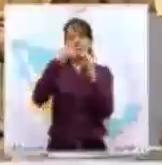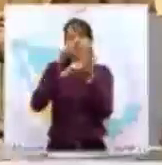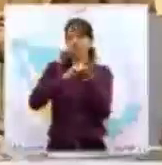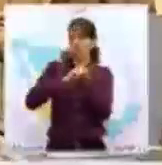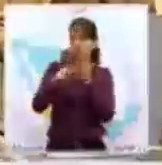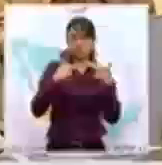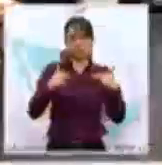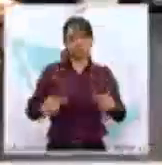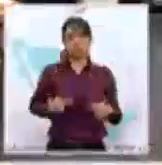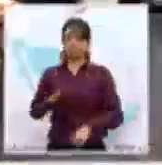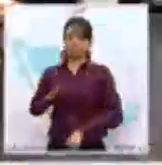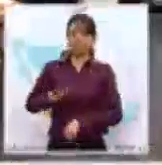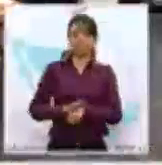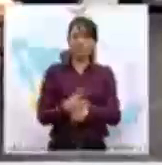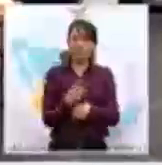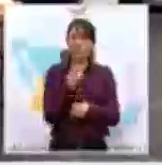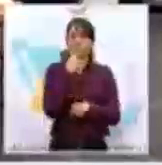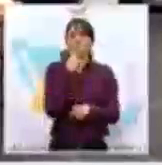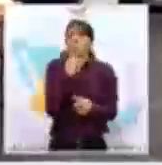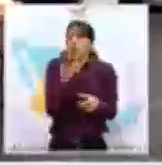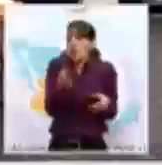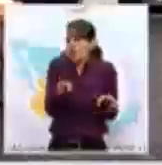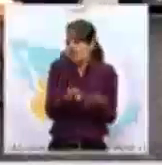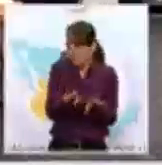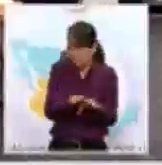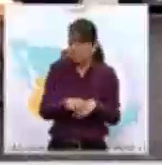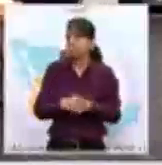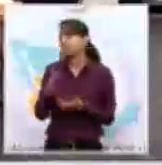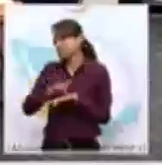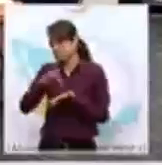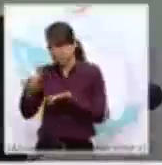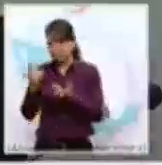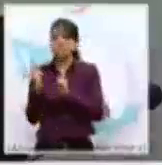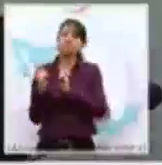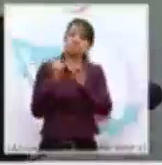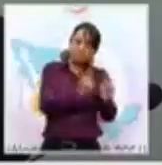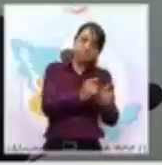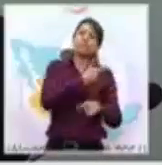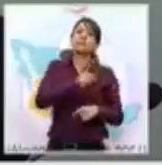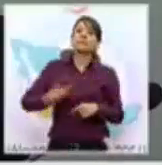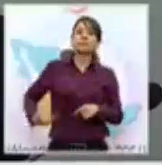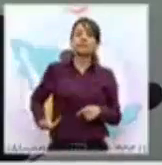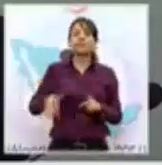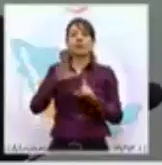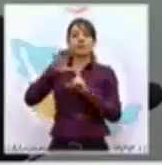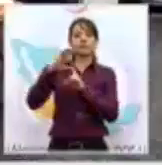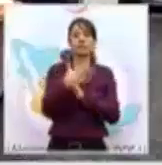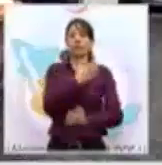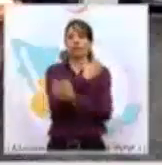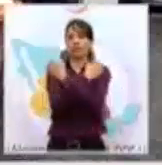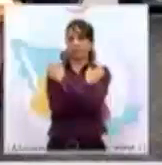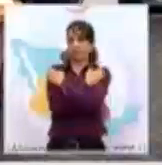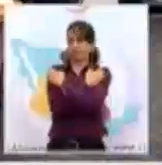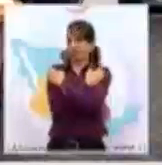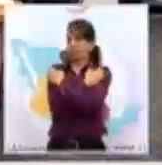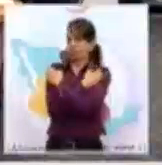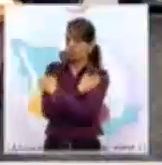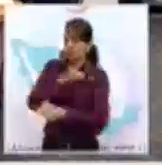Gracias, Ricardo Aparicio Jiménez. Senador Juan Carlos Romero Hicks, presidente de la Comisión de Educación.